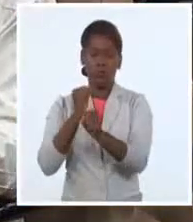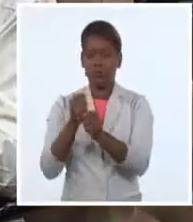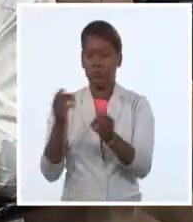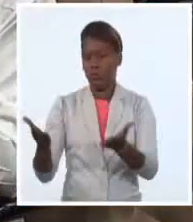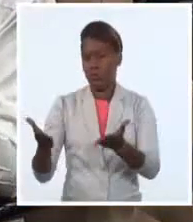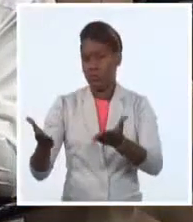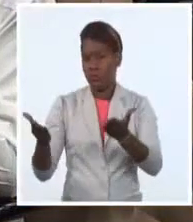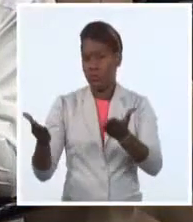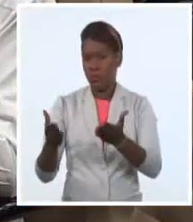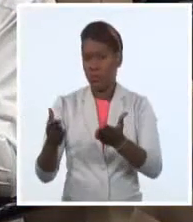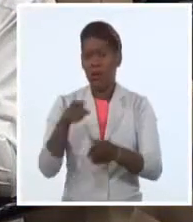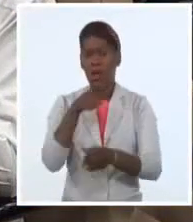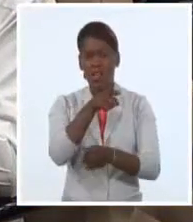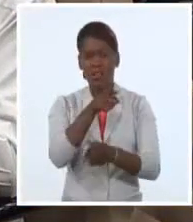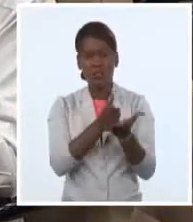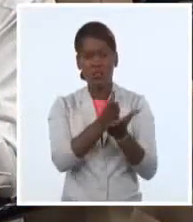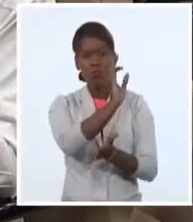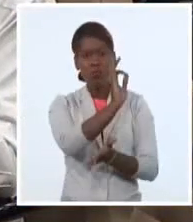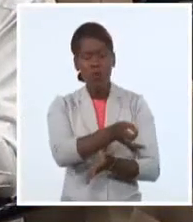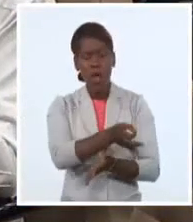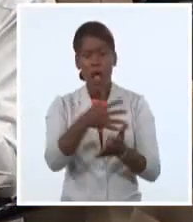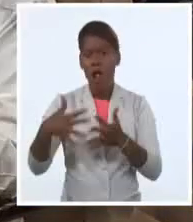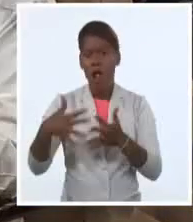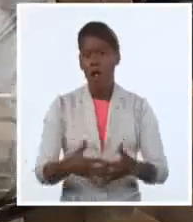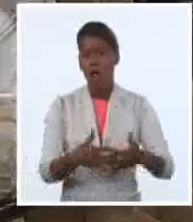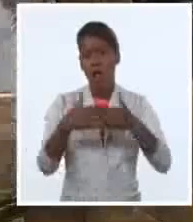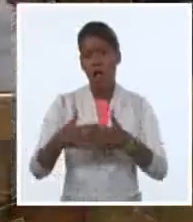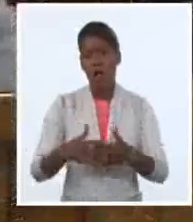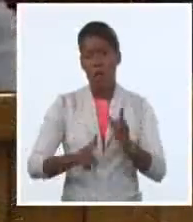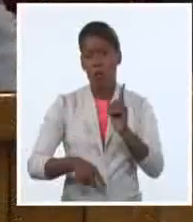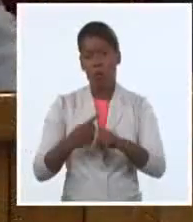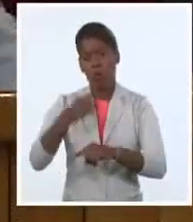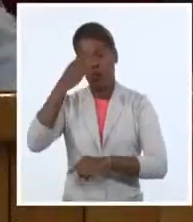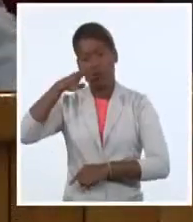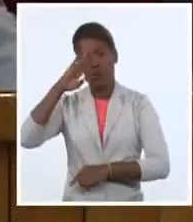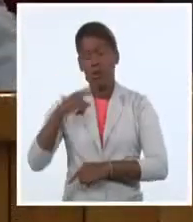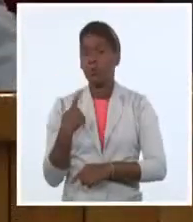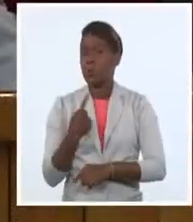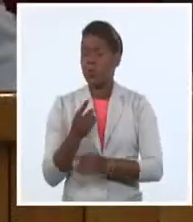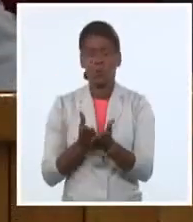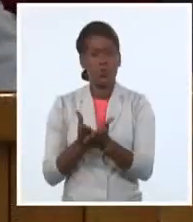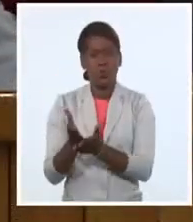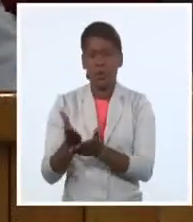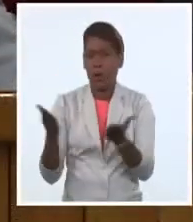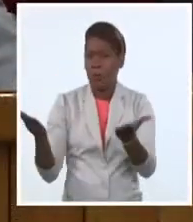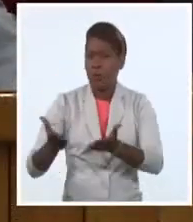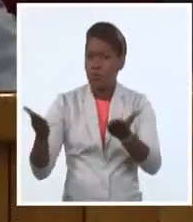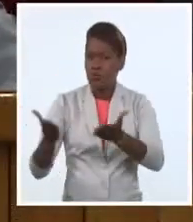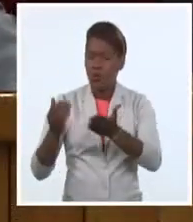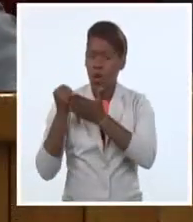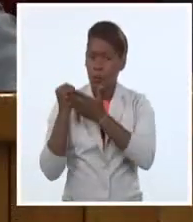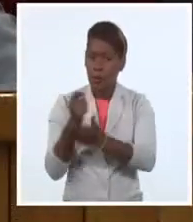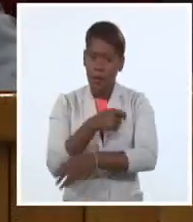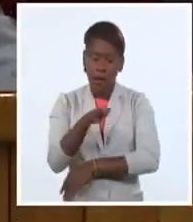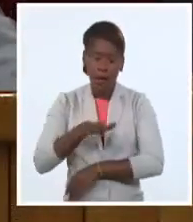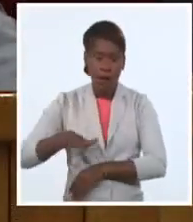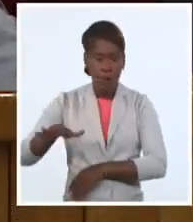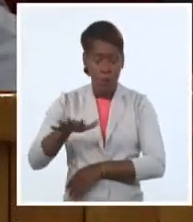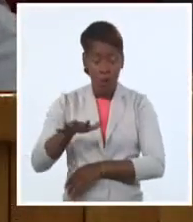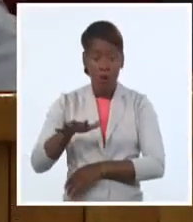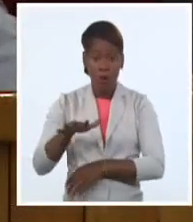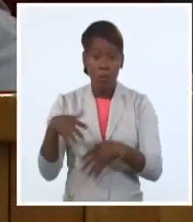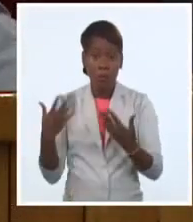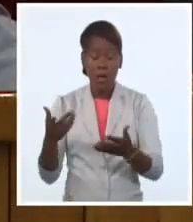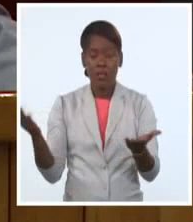del enemigo ha sido apostar a que nuestras grandes dificultades materiales debiliten la resistencia del pueblo y nos pongan